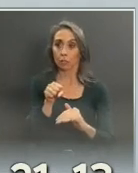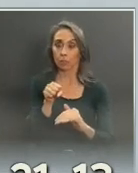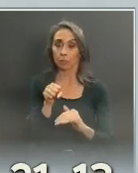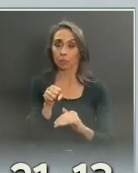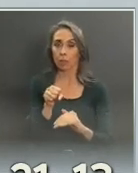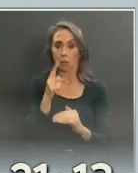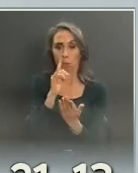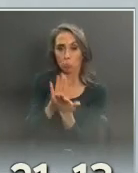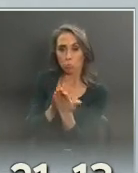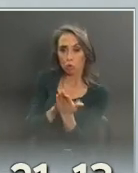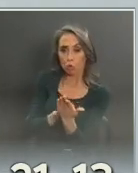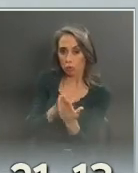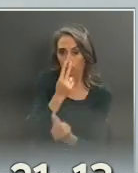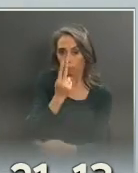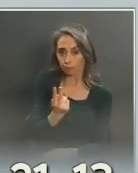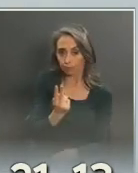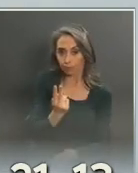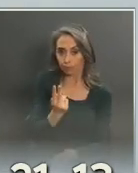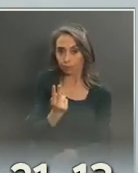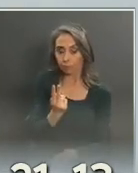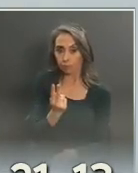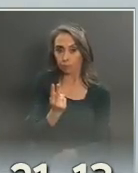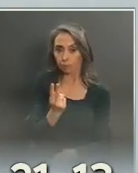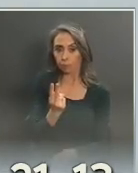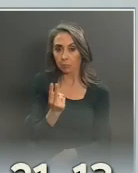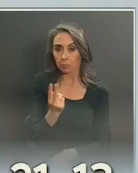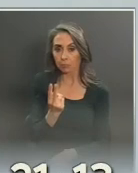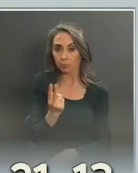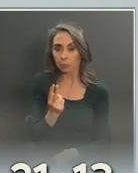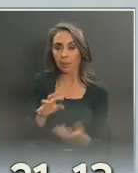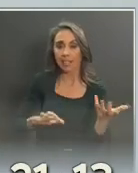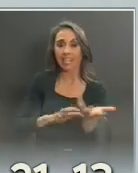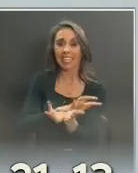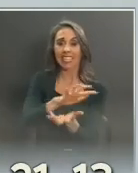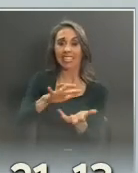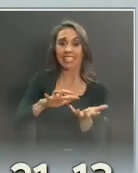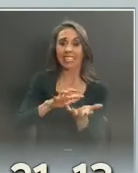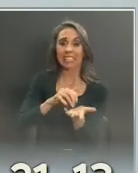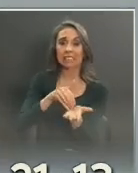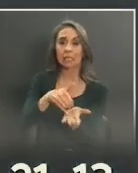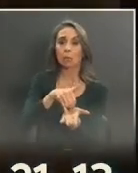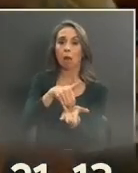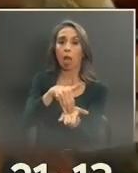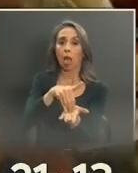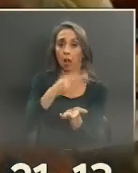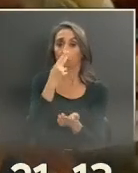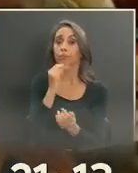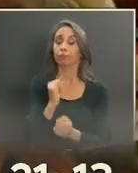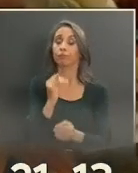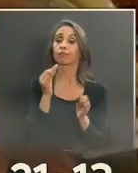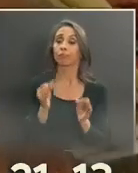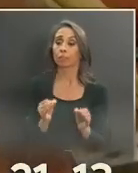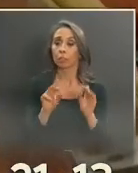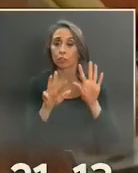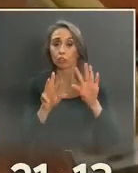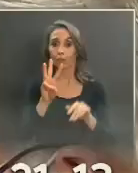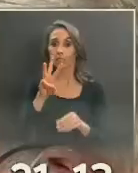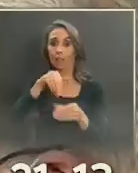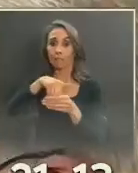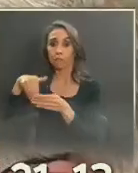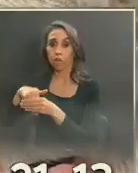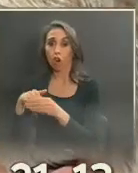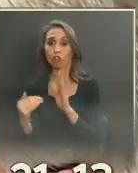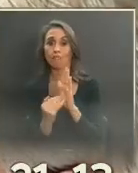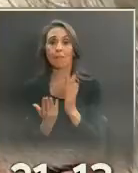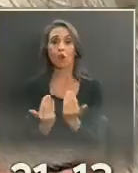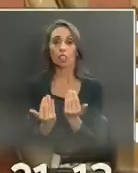en evidencia que la fragilidad de la crisis sí es efectiva. Son 93 votos a favor que